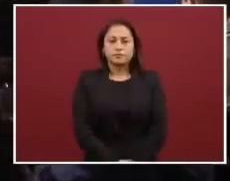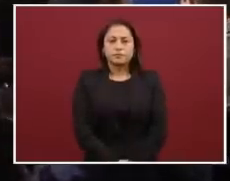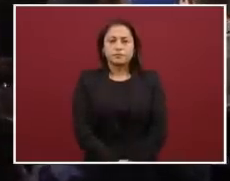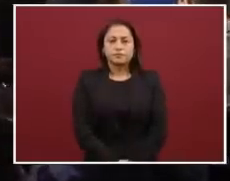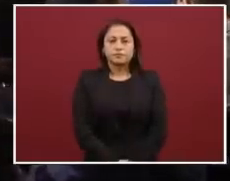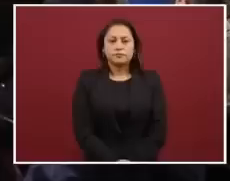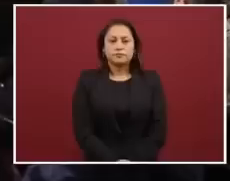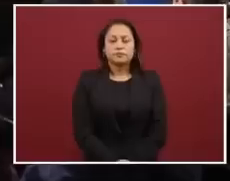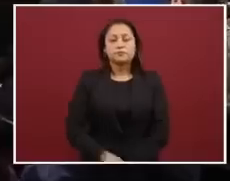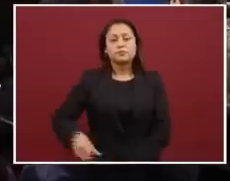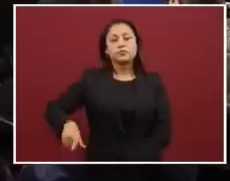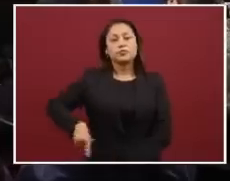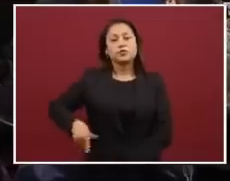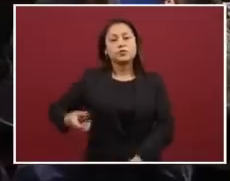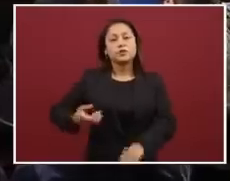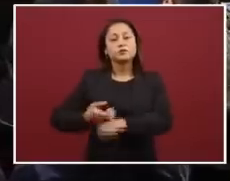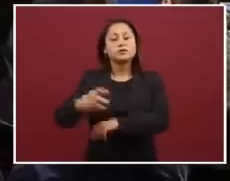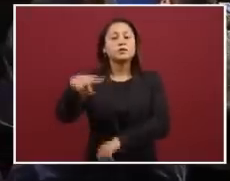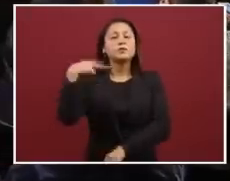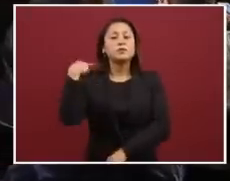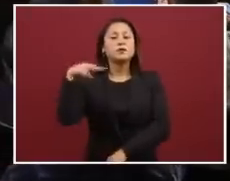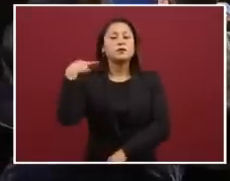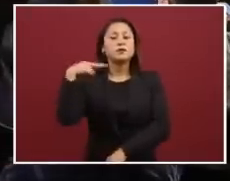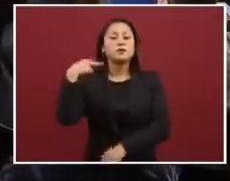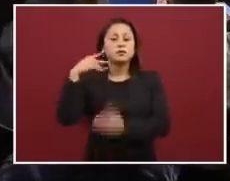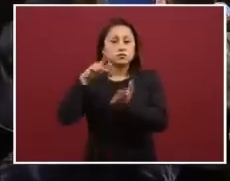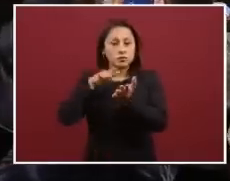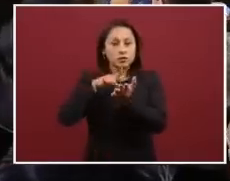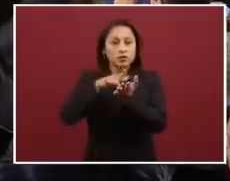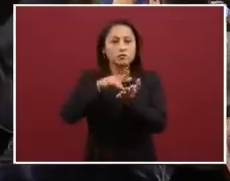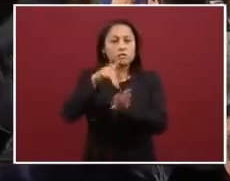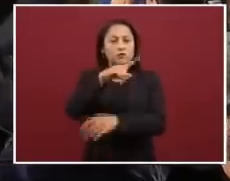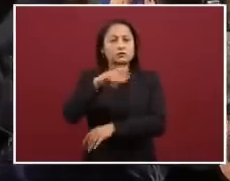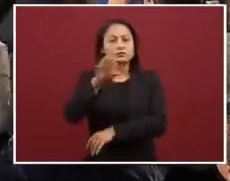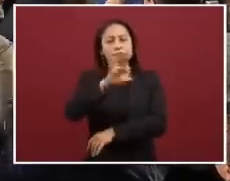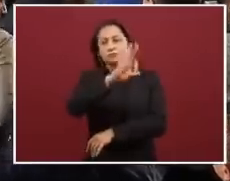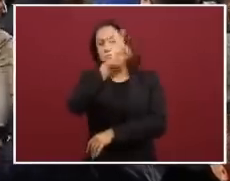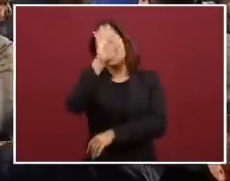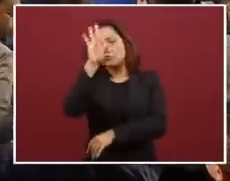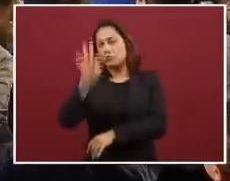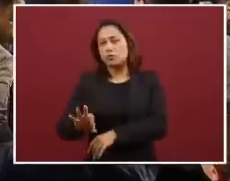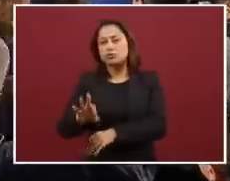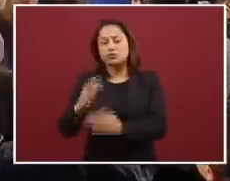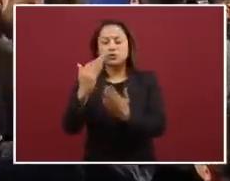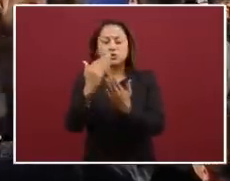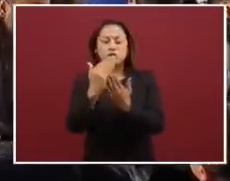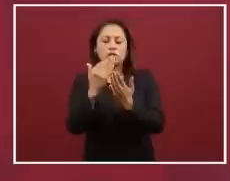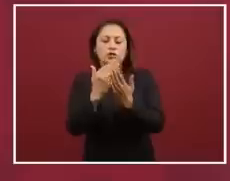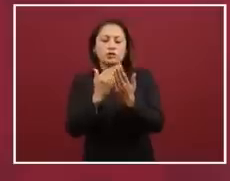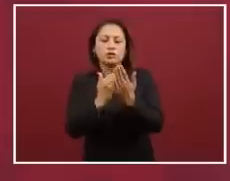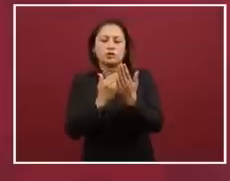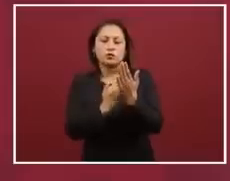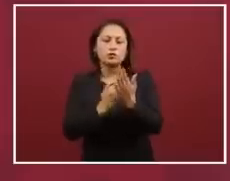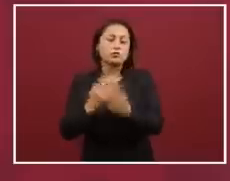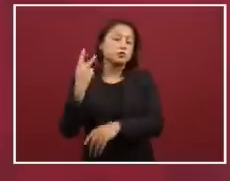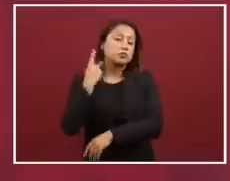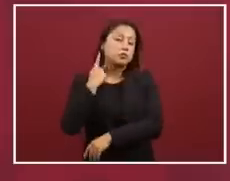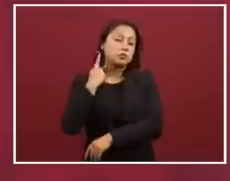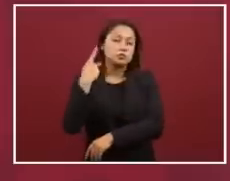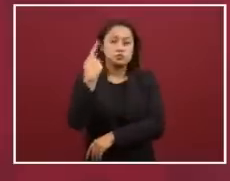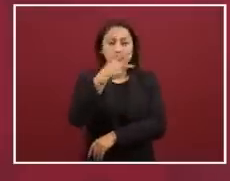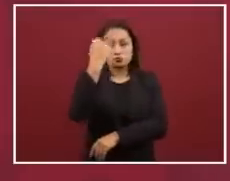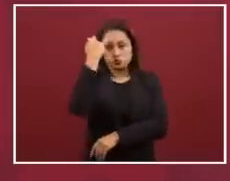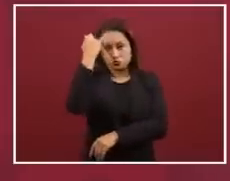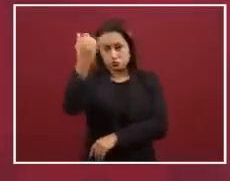El gobierno de Veracruz apoya y respalda totalmente esta política del presidente de la República. Para nosotros